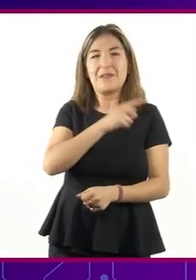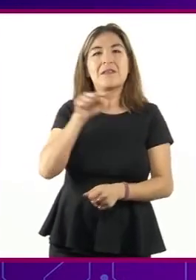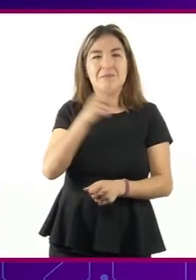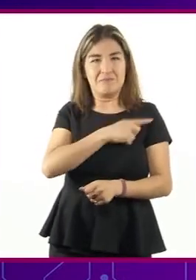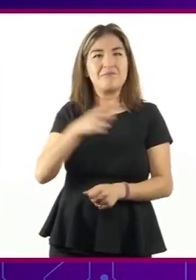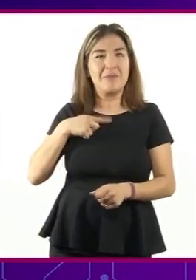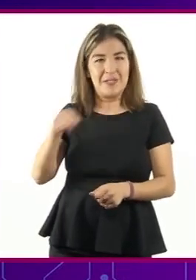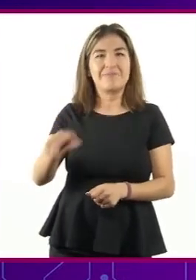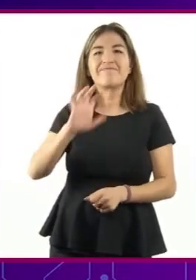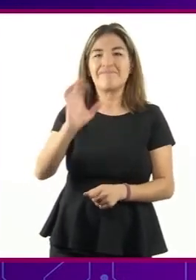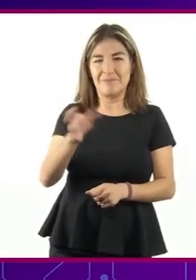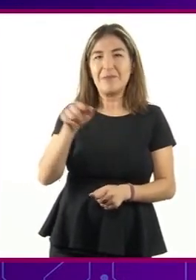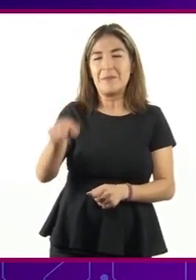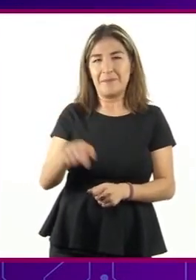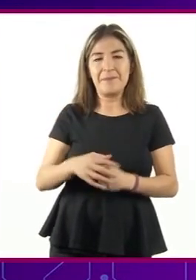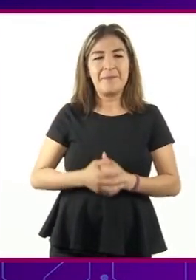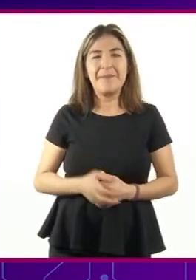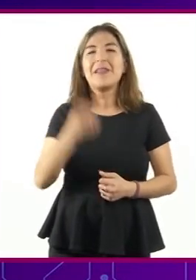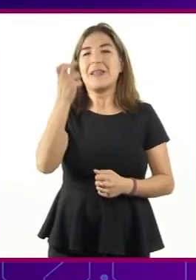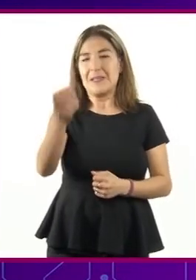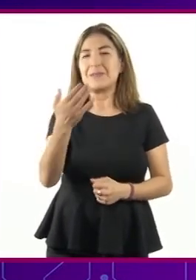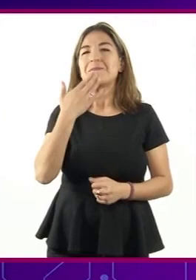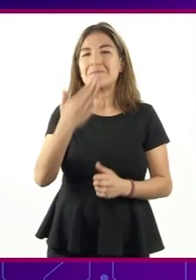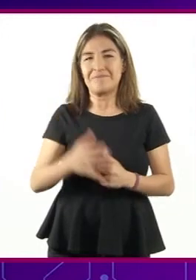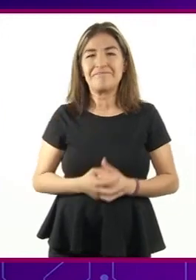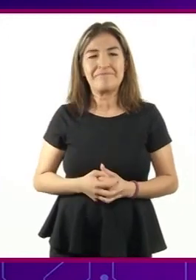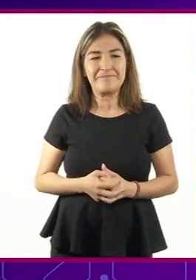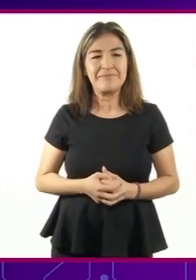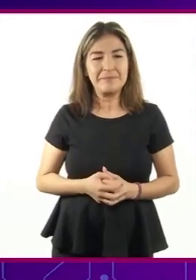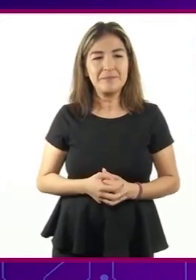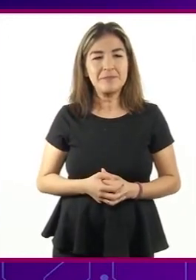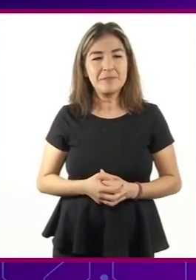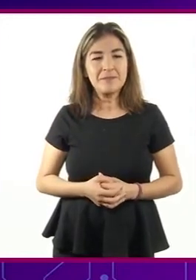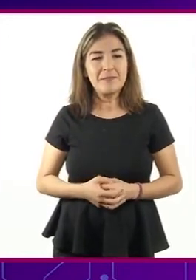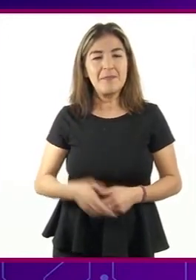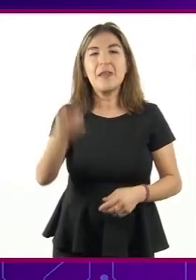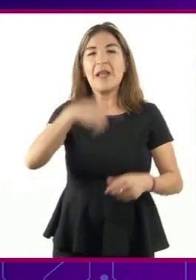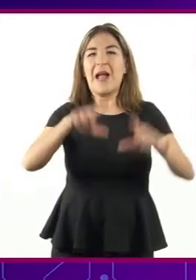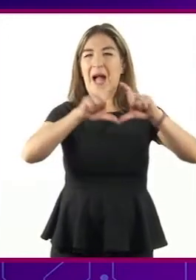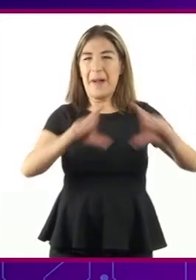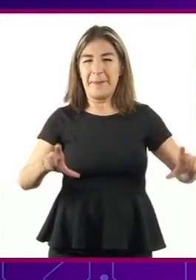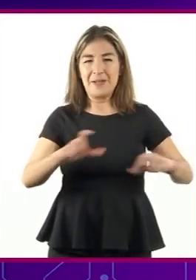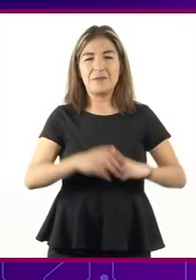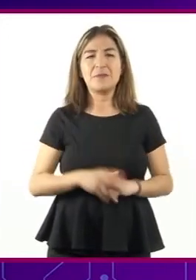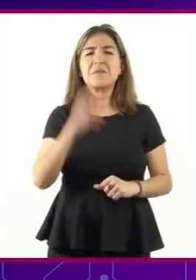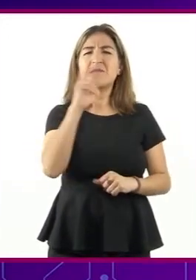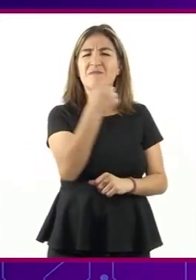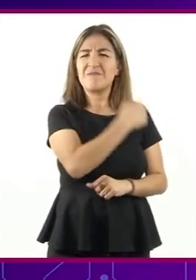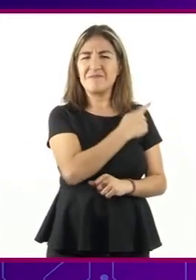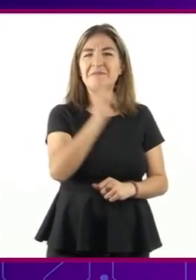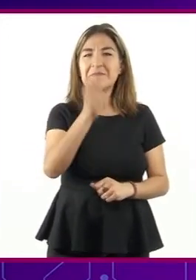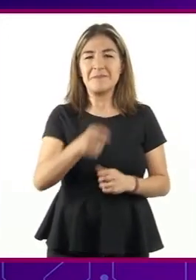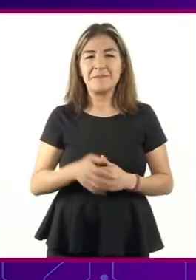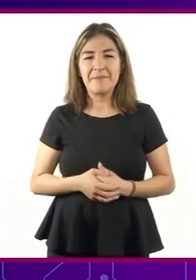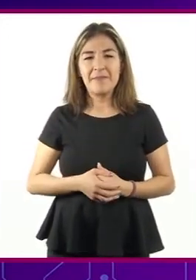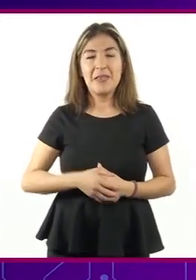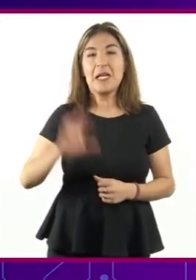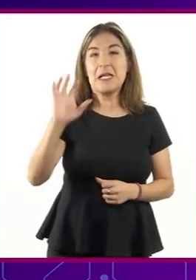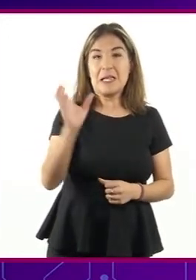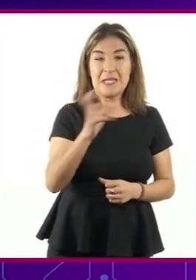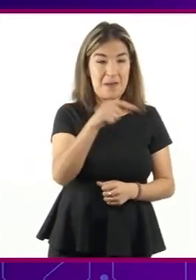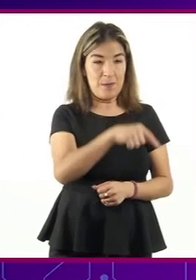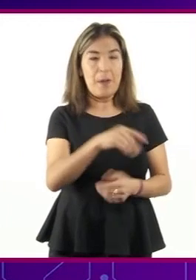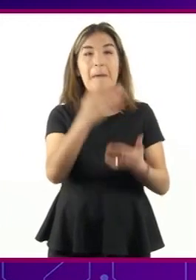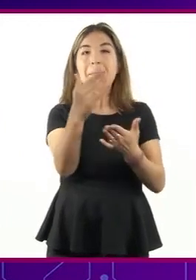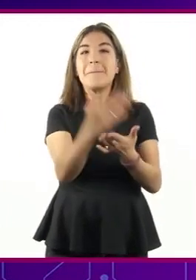esa lavadora en particular. Es correcto. En la parte de abajo podemos observar que como este modelo de lavadora consume